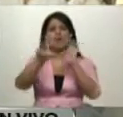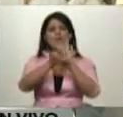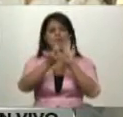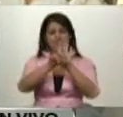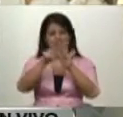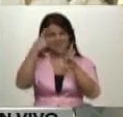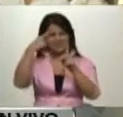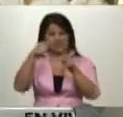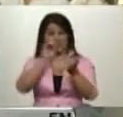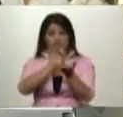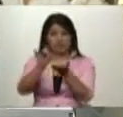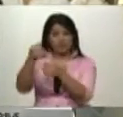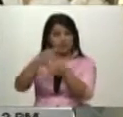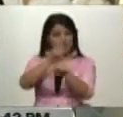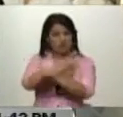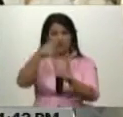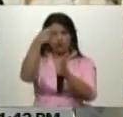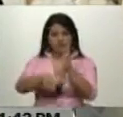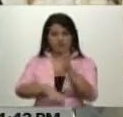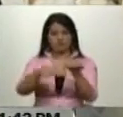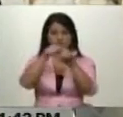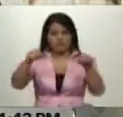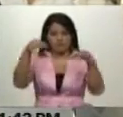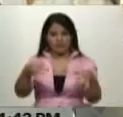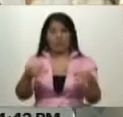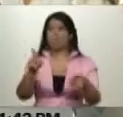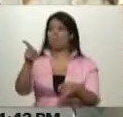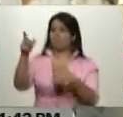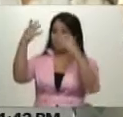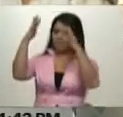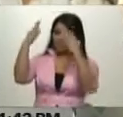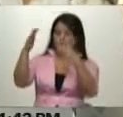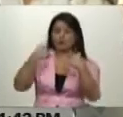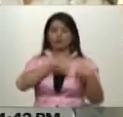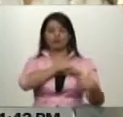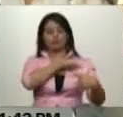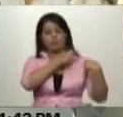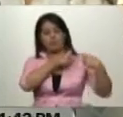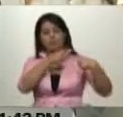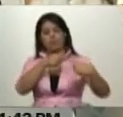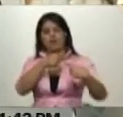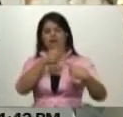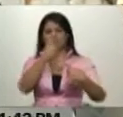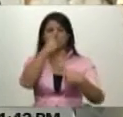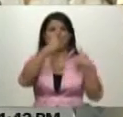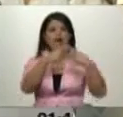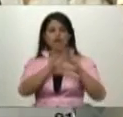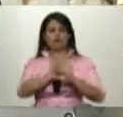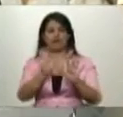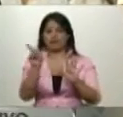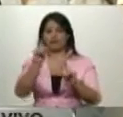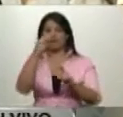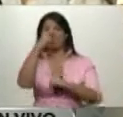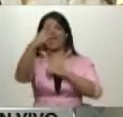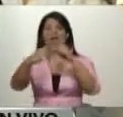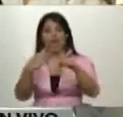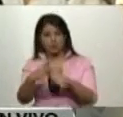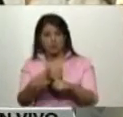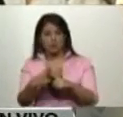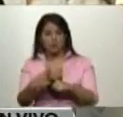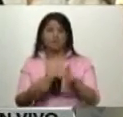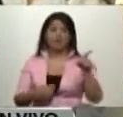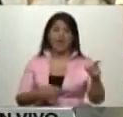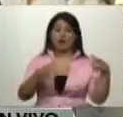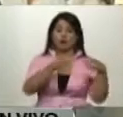laboral que rompe con todos los paradigmas que a la fecha habíamos tenido, ya no es solo por un año. Si la derecha venezolana pretendía el 5 de